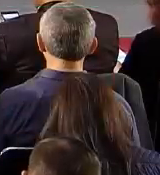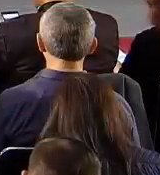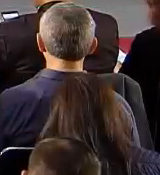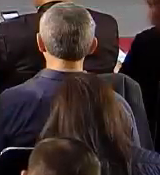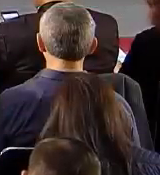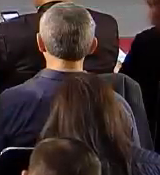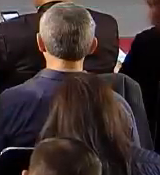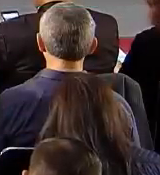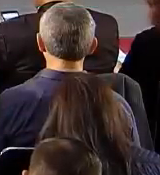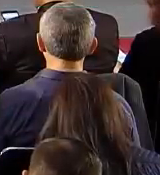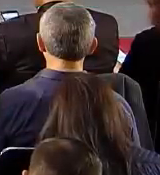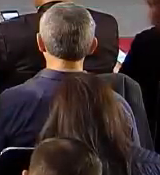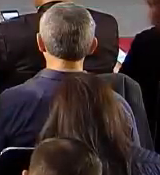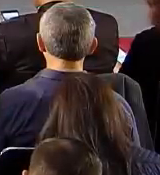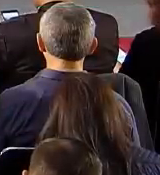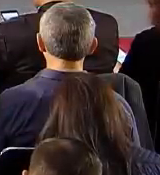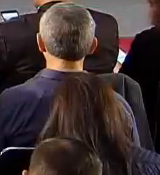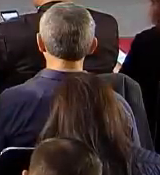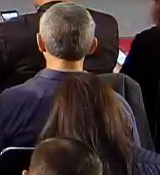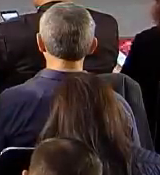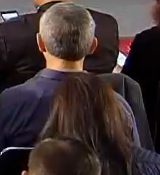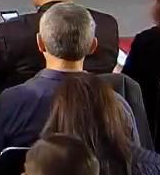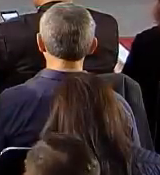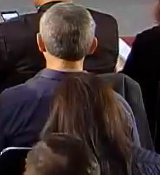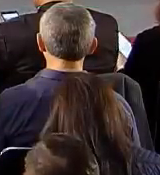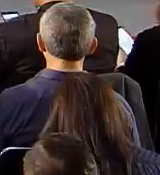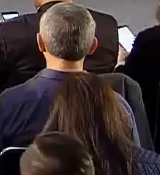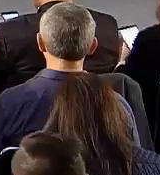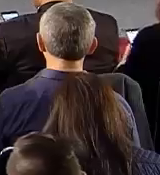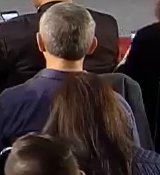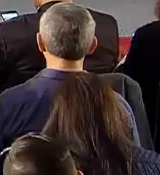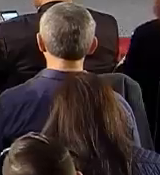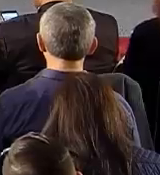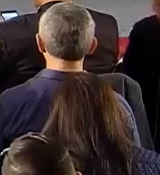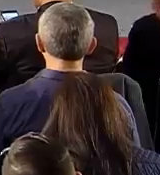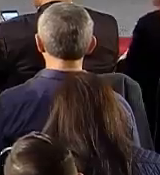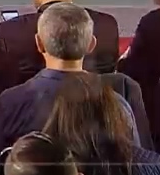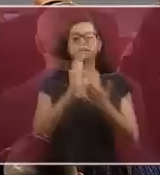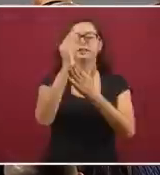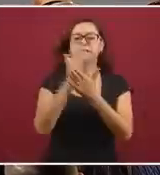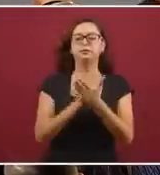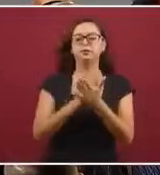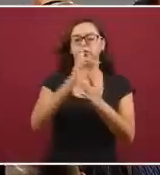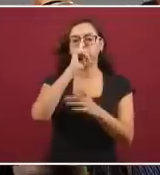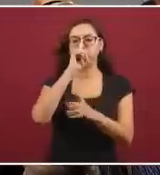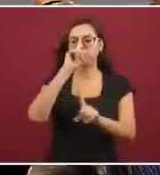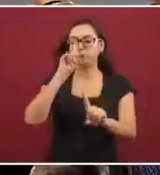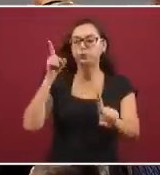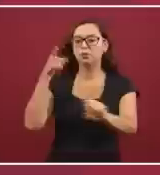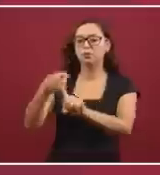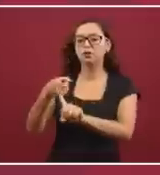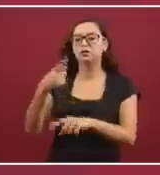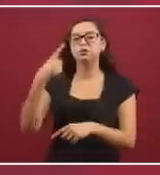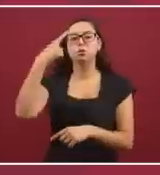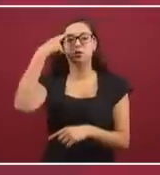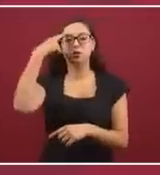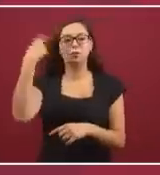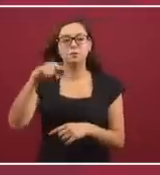menor que se destina a fortalecer las